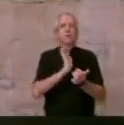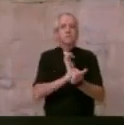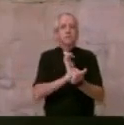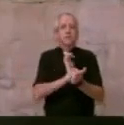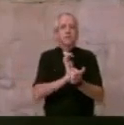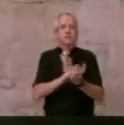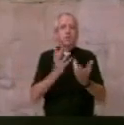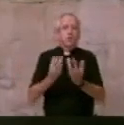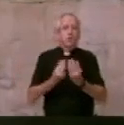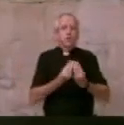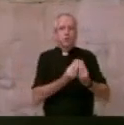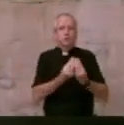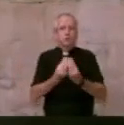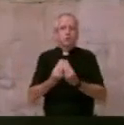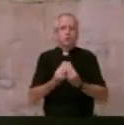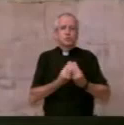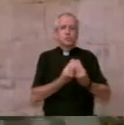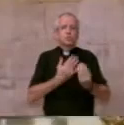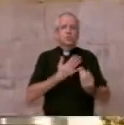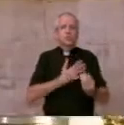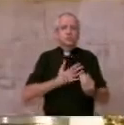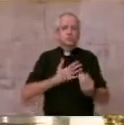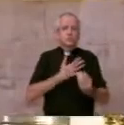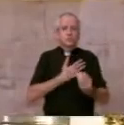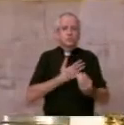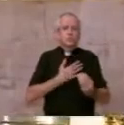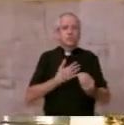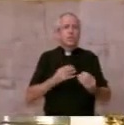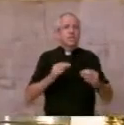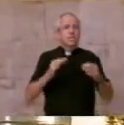juntos de la plenitud eterna de tu